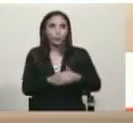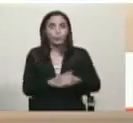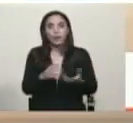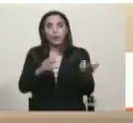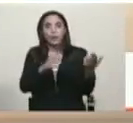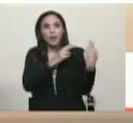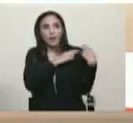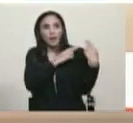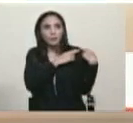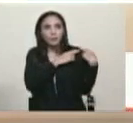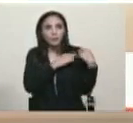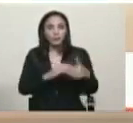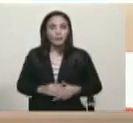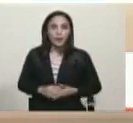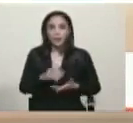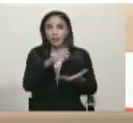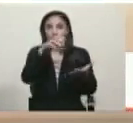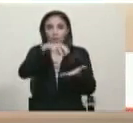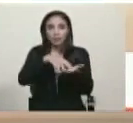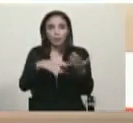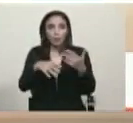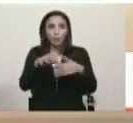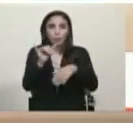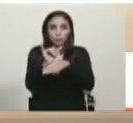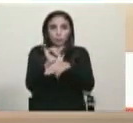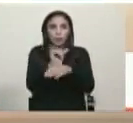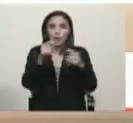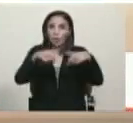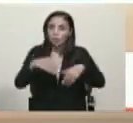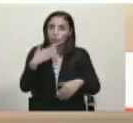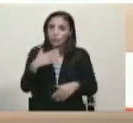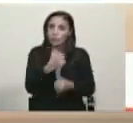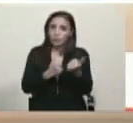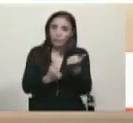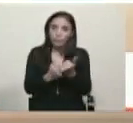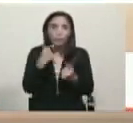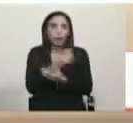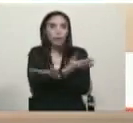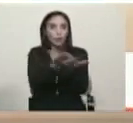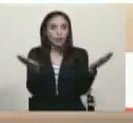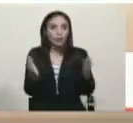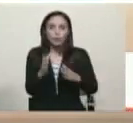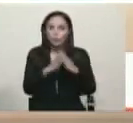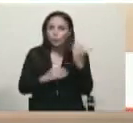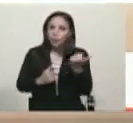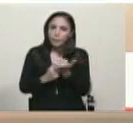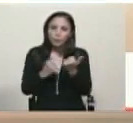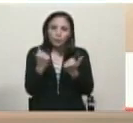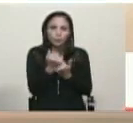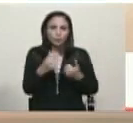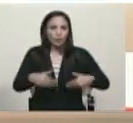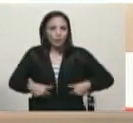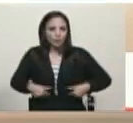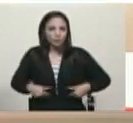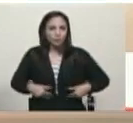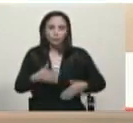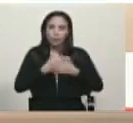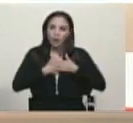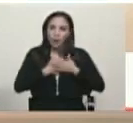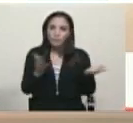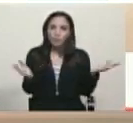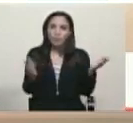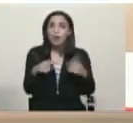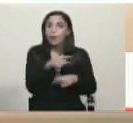SODI, acá Sucre, hoy le agradecemos, presidente, a usted todo el esfuerzo, todo el amor, y usted es